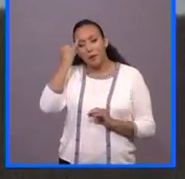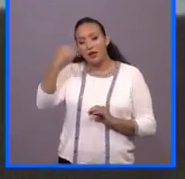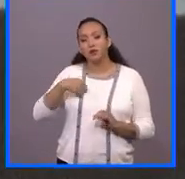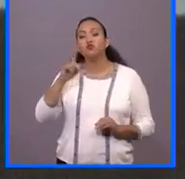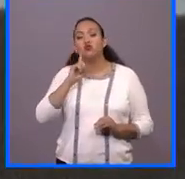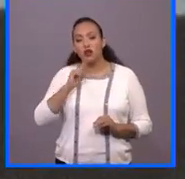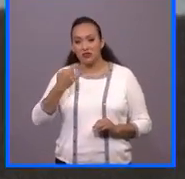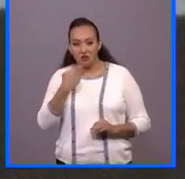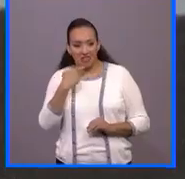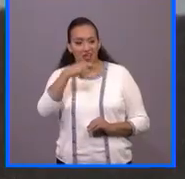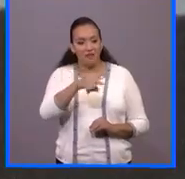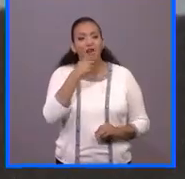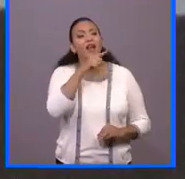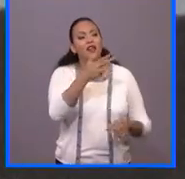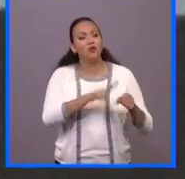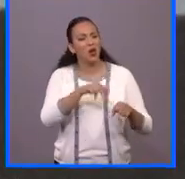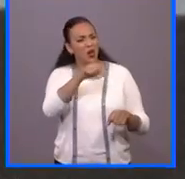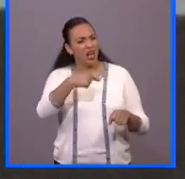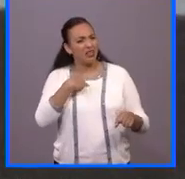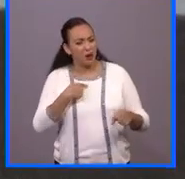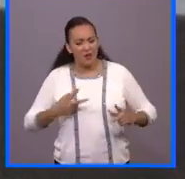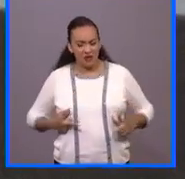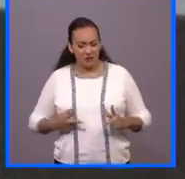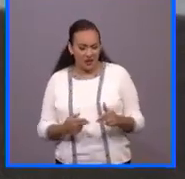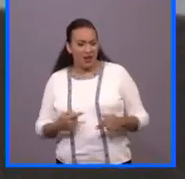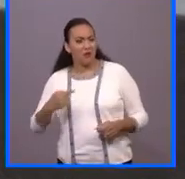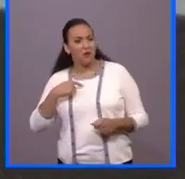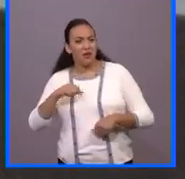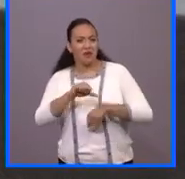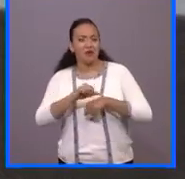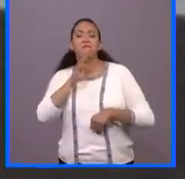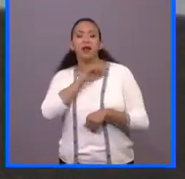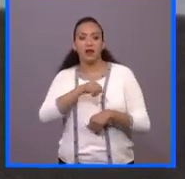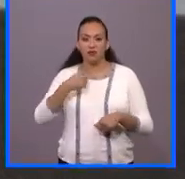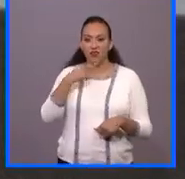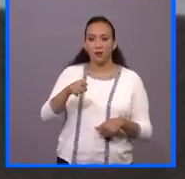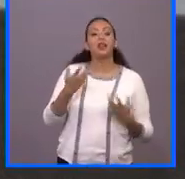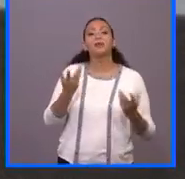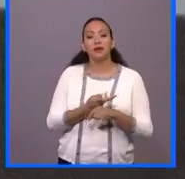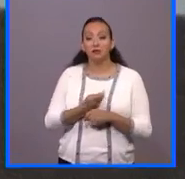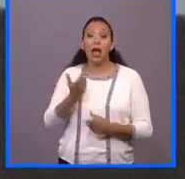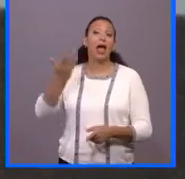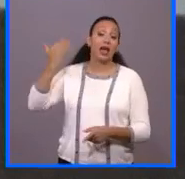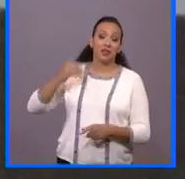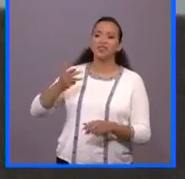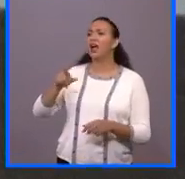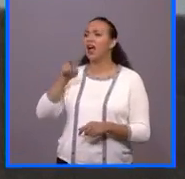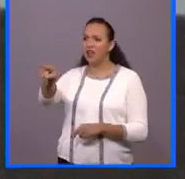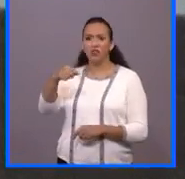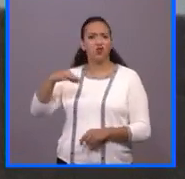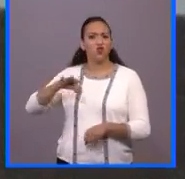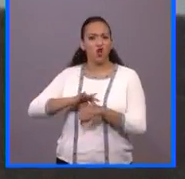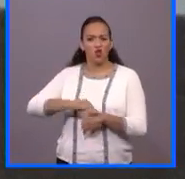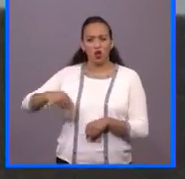el personal de salud ya está en la cárcel y que te vaya bien, ¿no? Entonces, creo que por eso es tan importante que también en